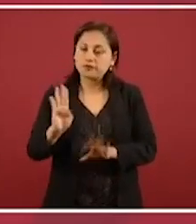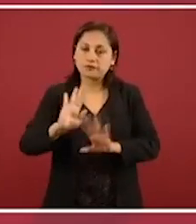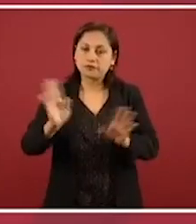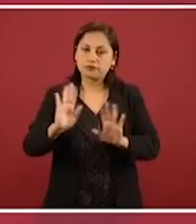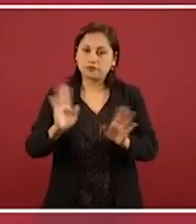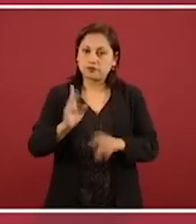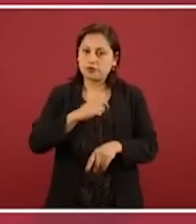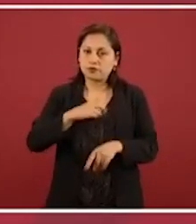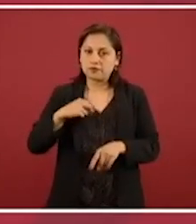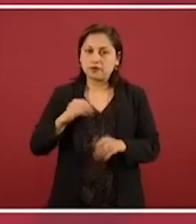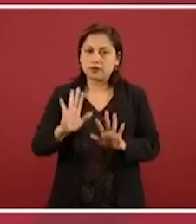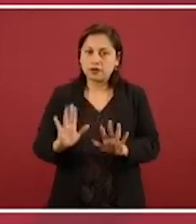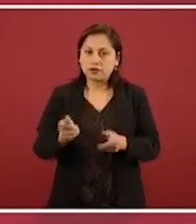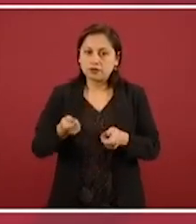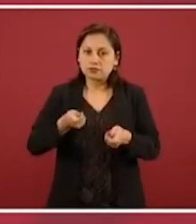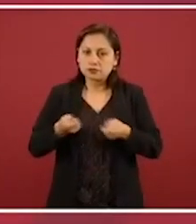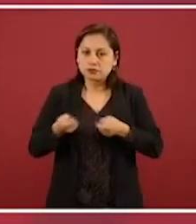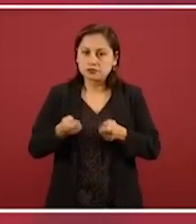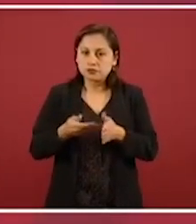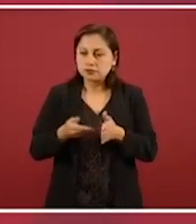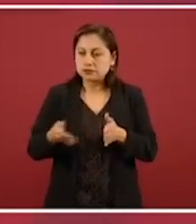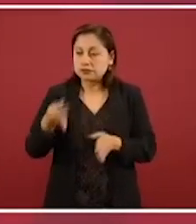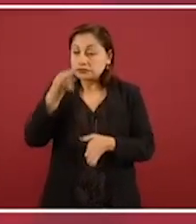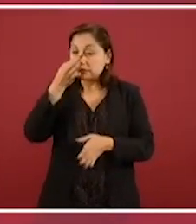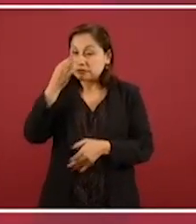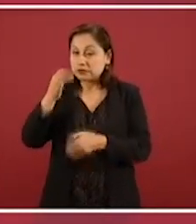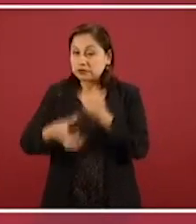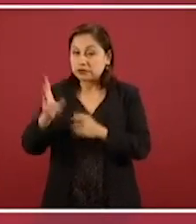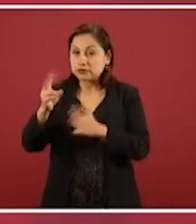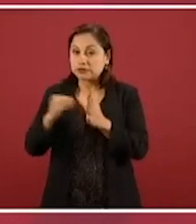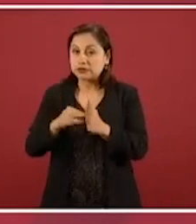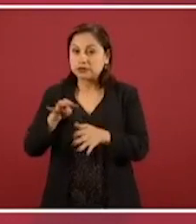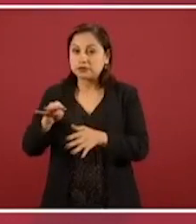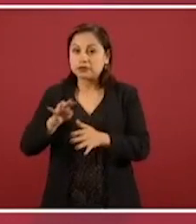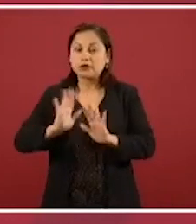el año. Y un punto